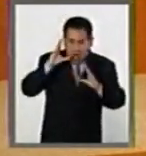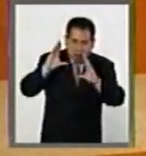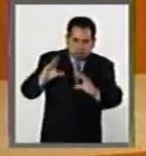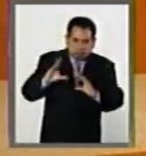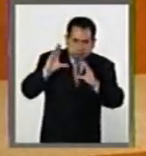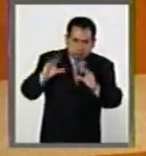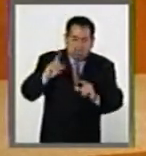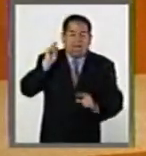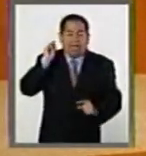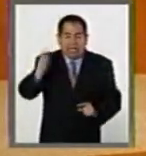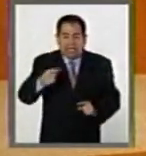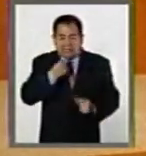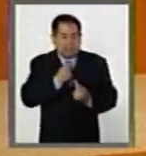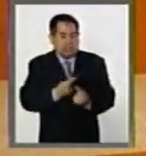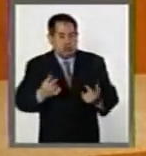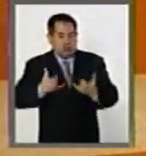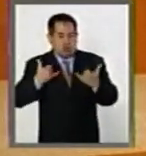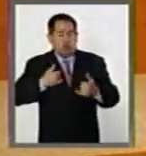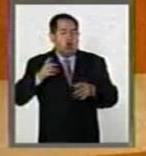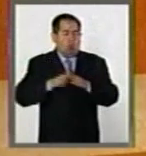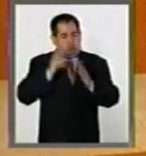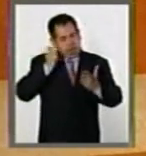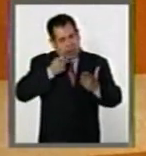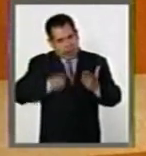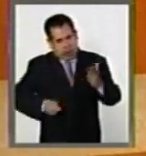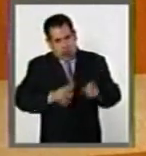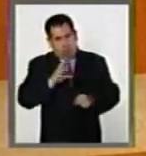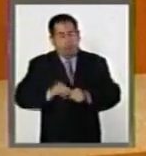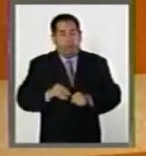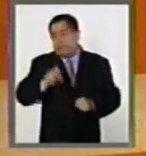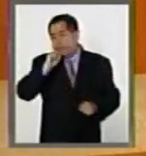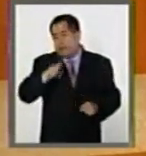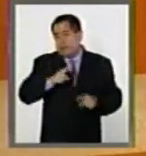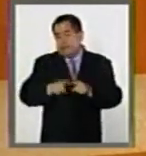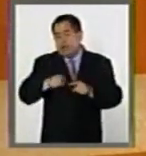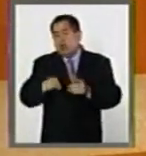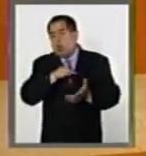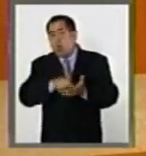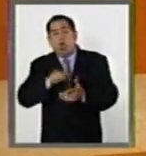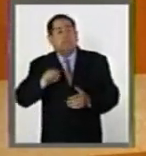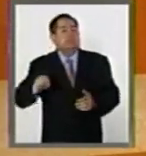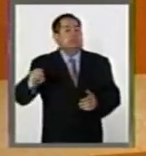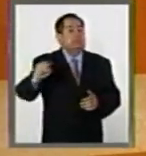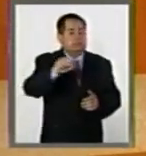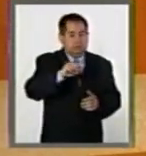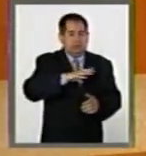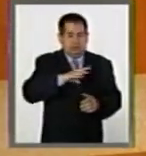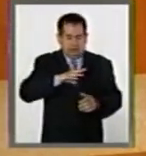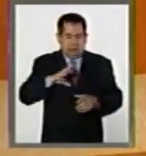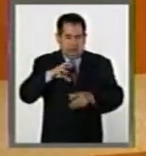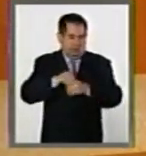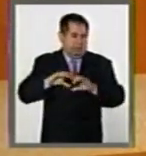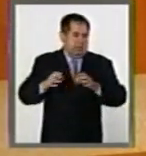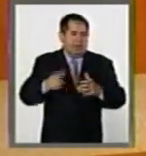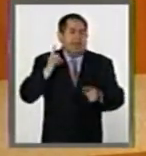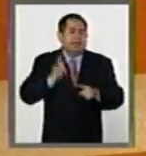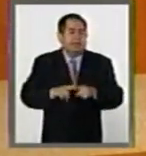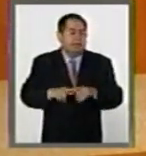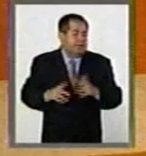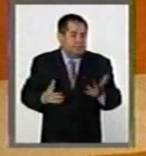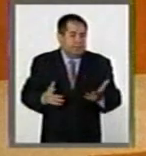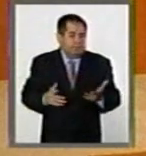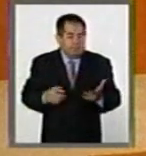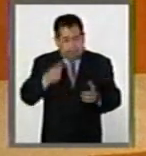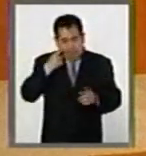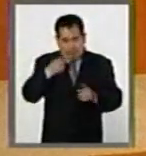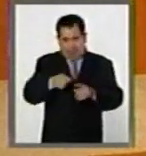materia. Y segundo, que los órganos, los espacios físicos que estos y estas ocupan y que